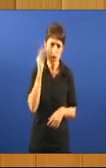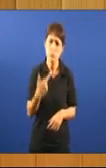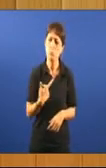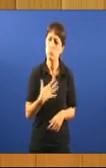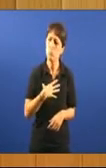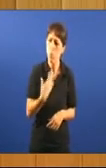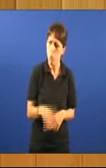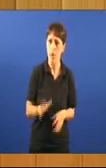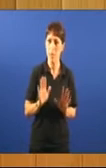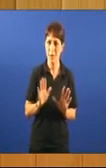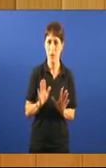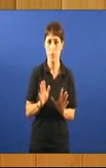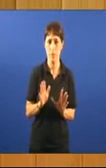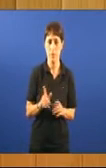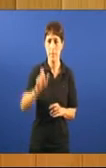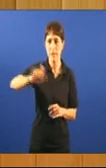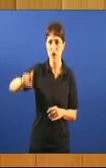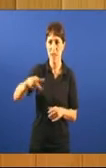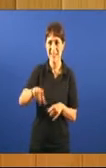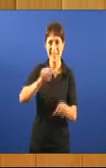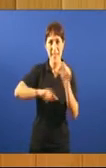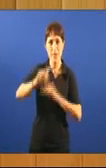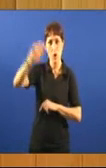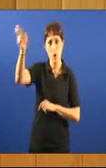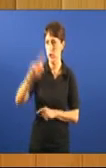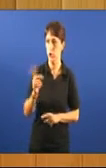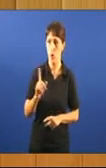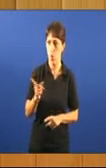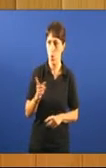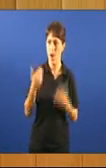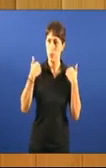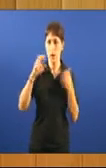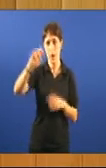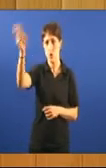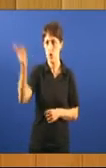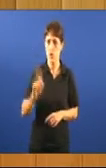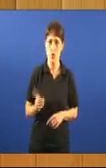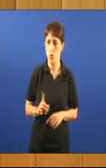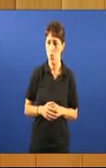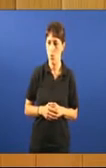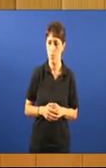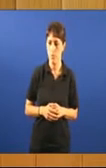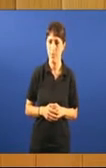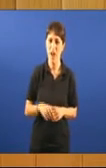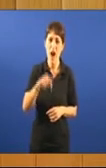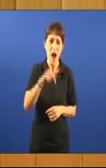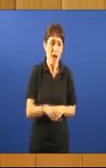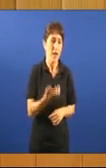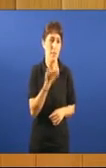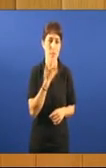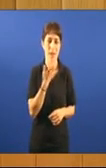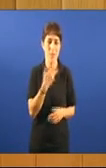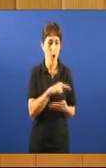nós. Mire, temos un país que é un auténtico verxel, a terra máis feraz, máis produtiva